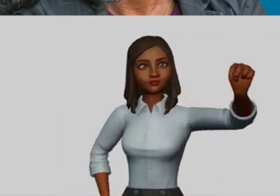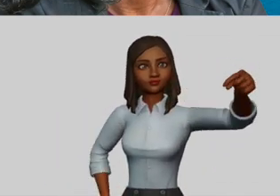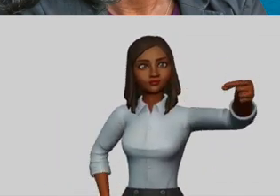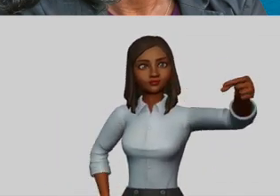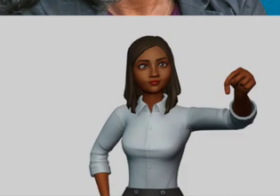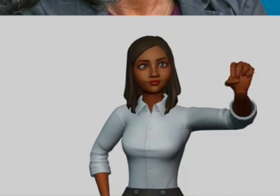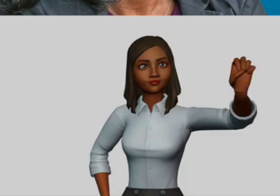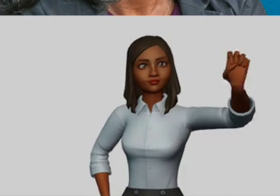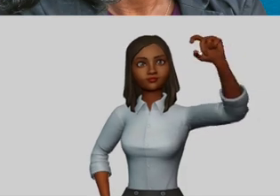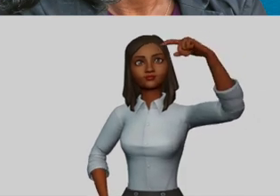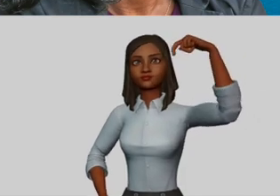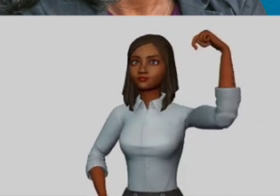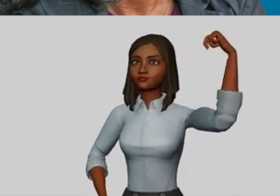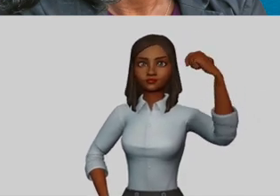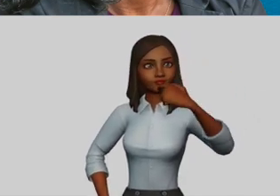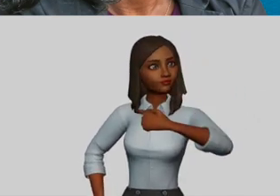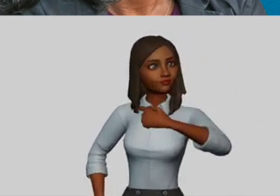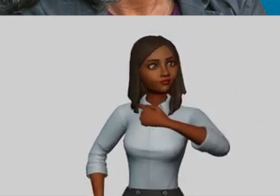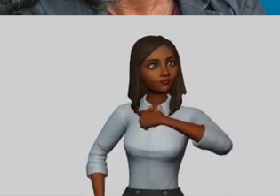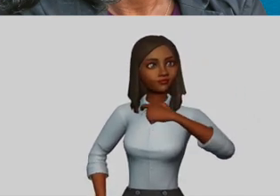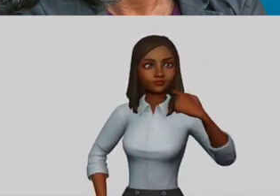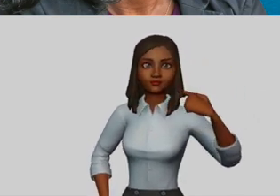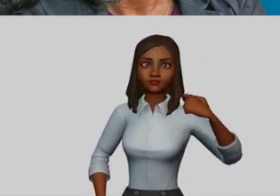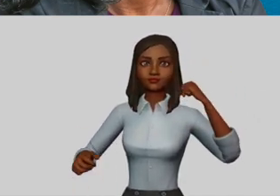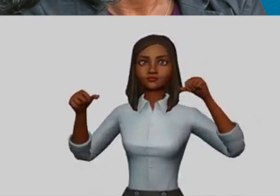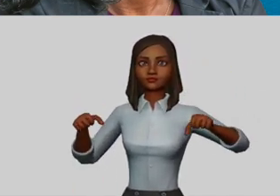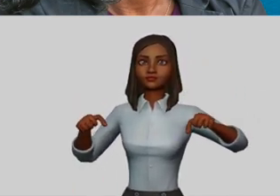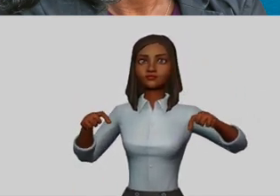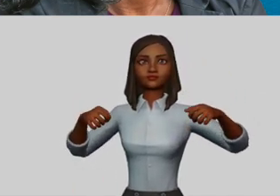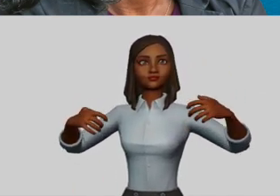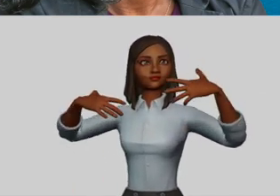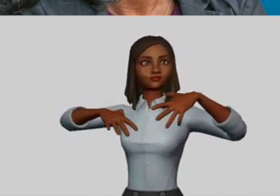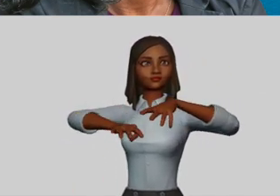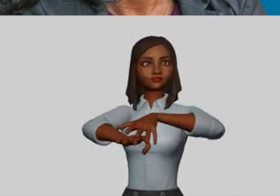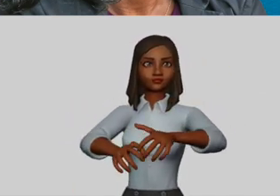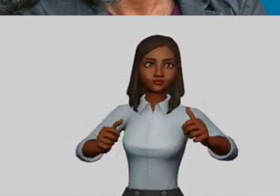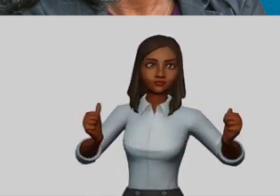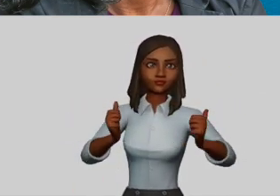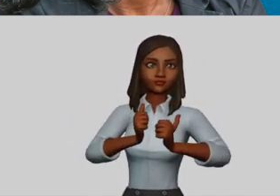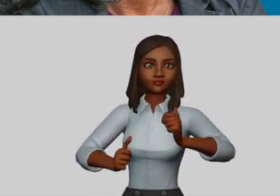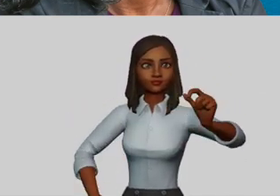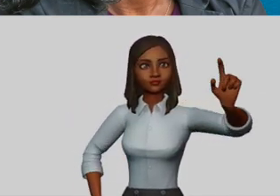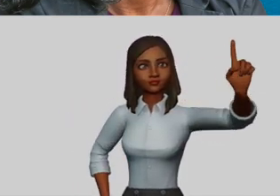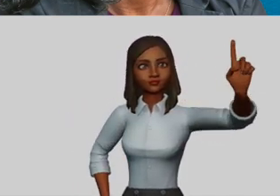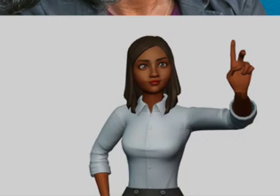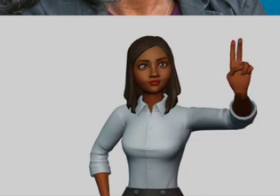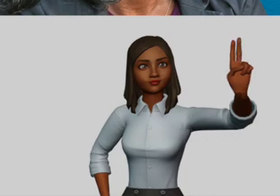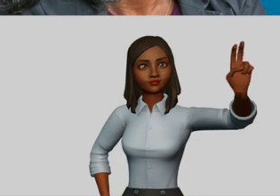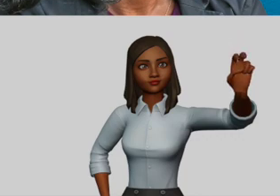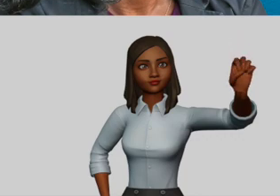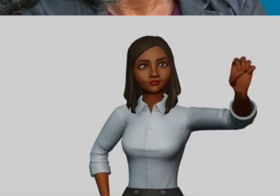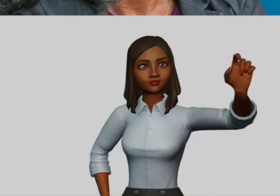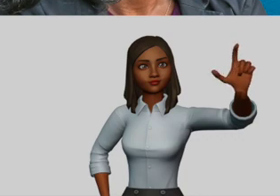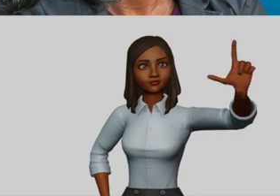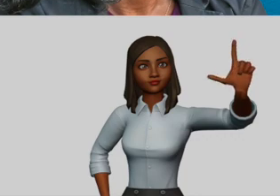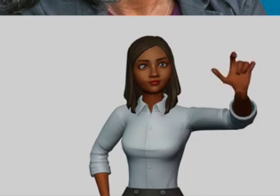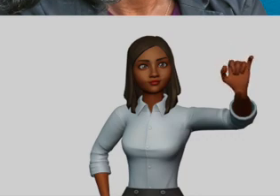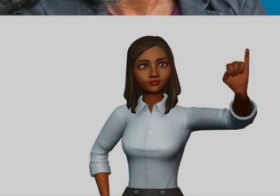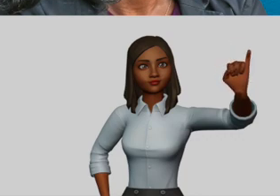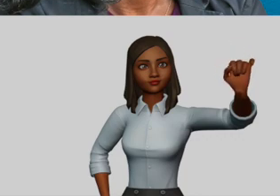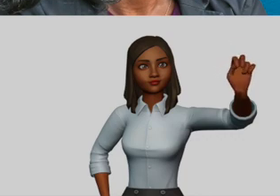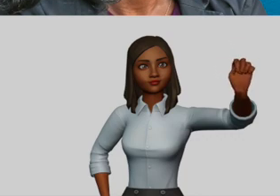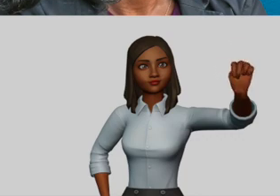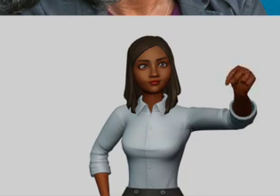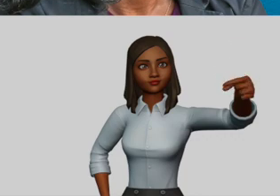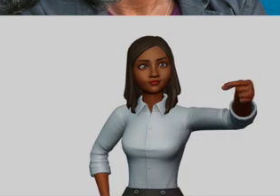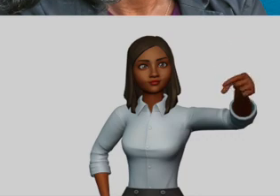Mi papá, no, porque mi papá es una persona bien lógica y mi papá tenía mucho que decir. Mi papá dijo, pero